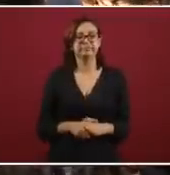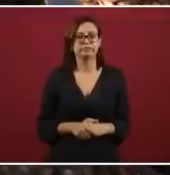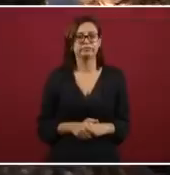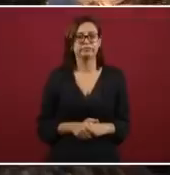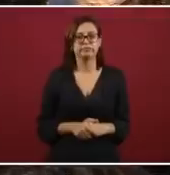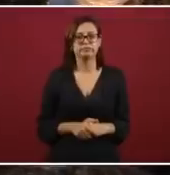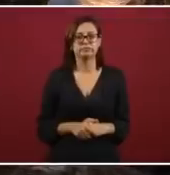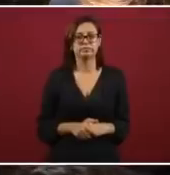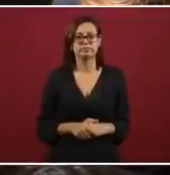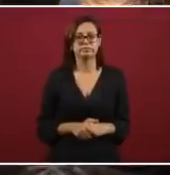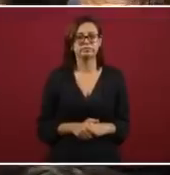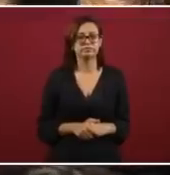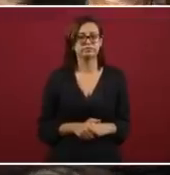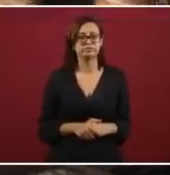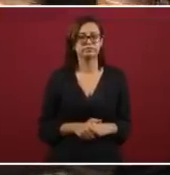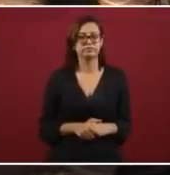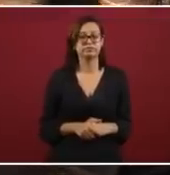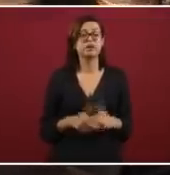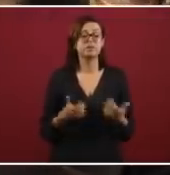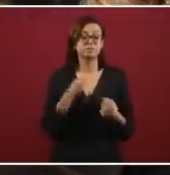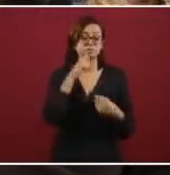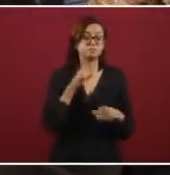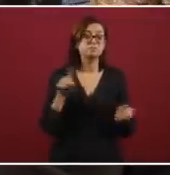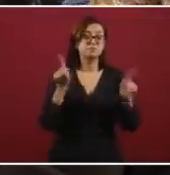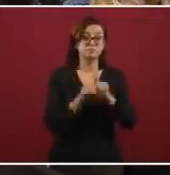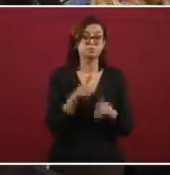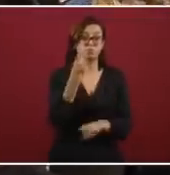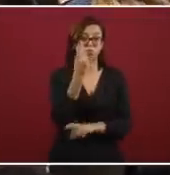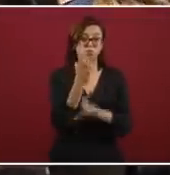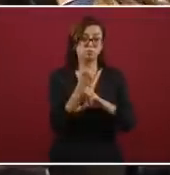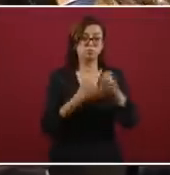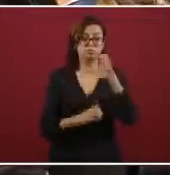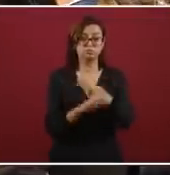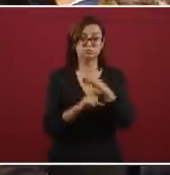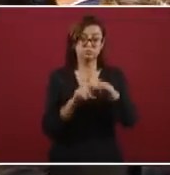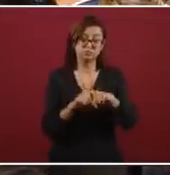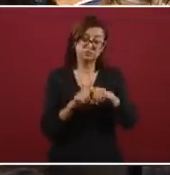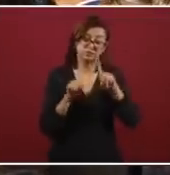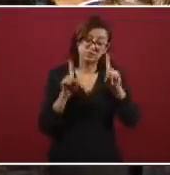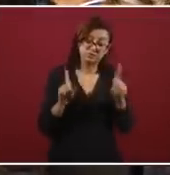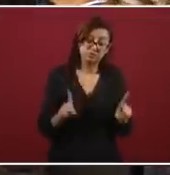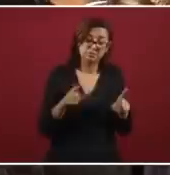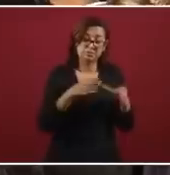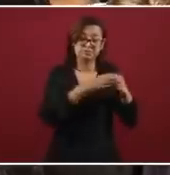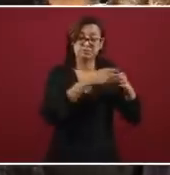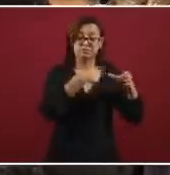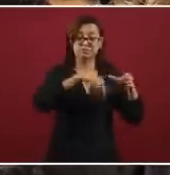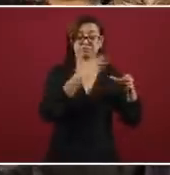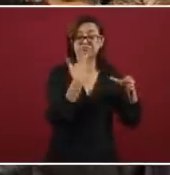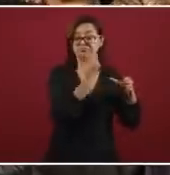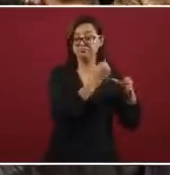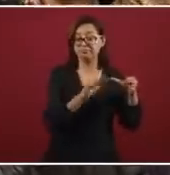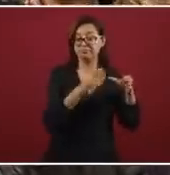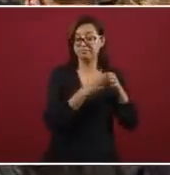Y una variable, como dirían los tecnócratas,